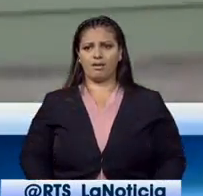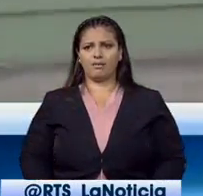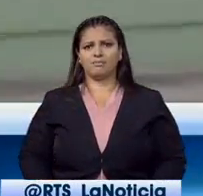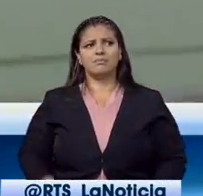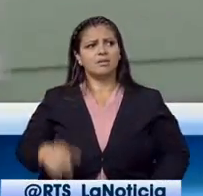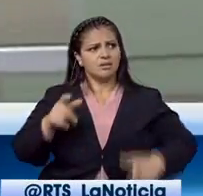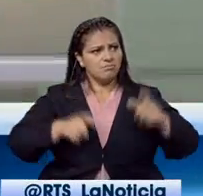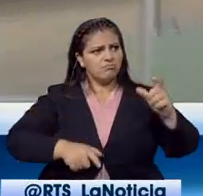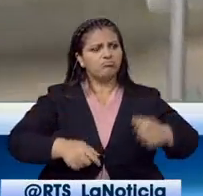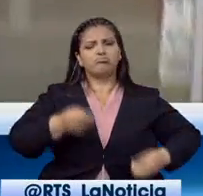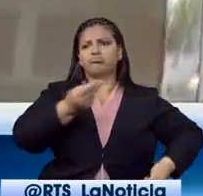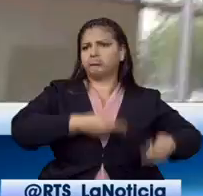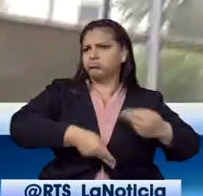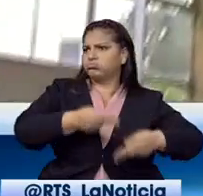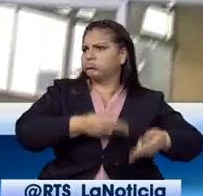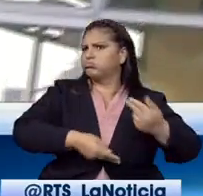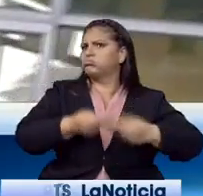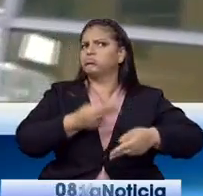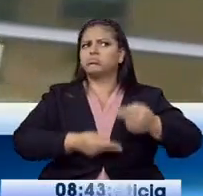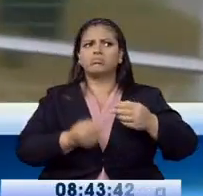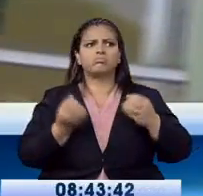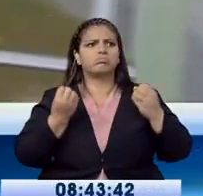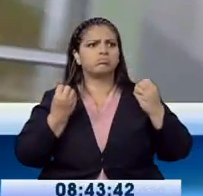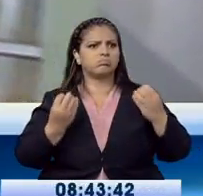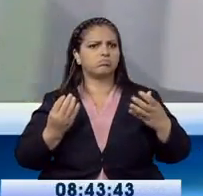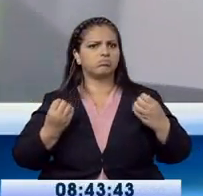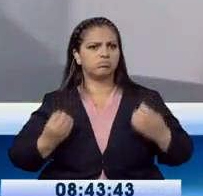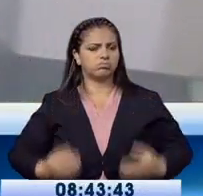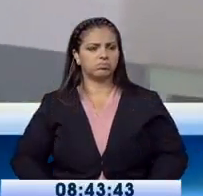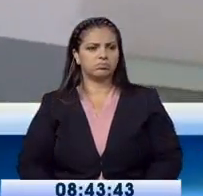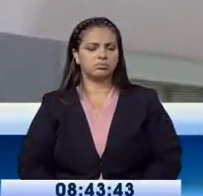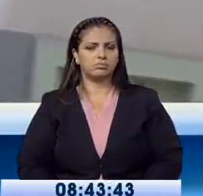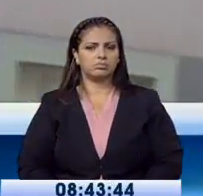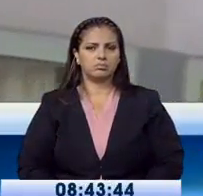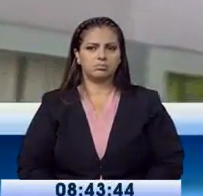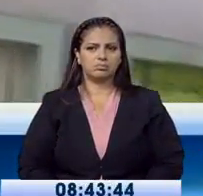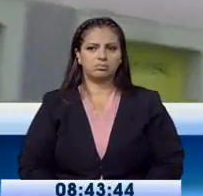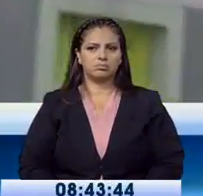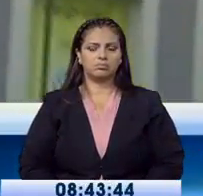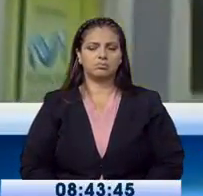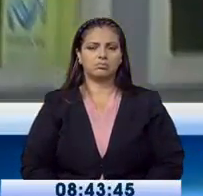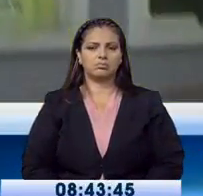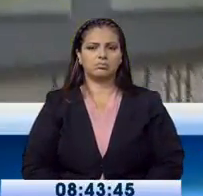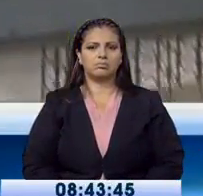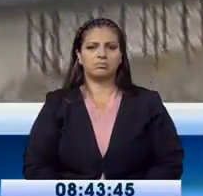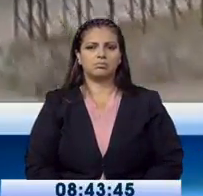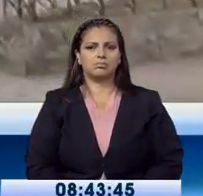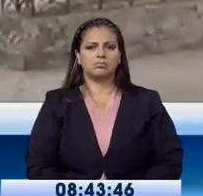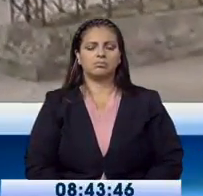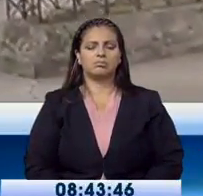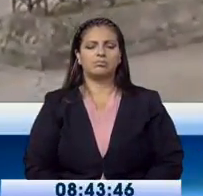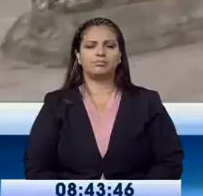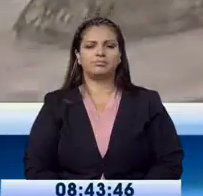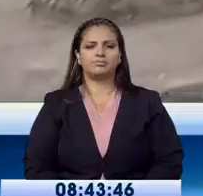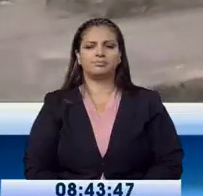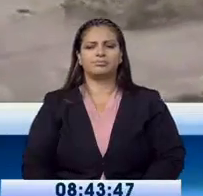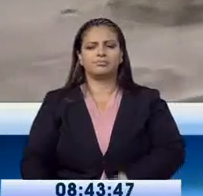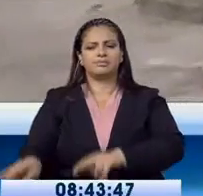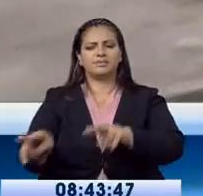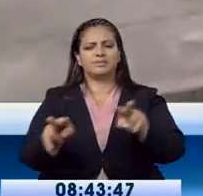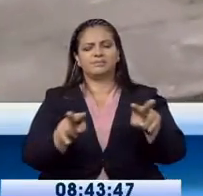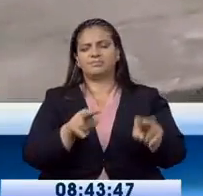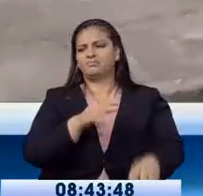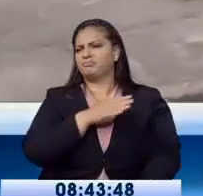muy concurrido por cualquier cantidad de personas pero que lastimosamente se observa este panorama y